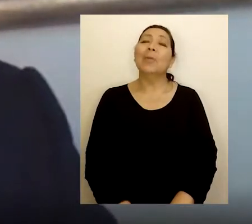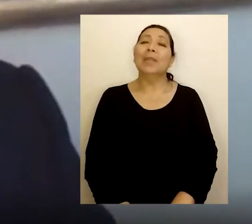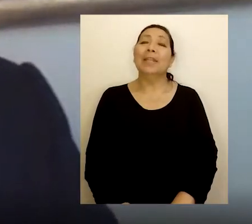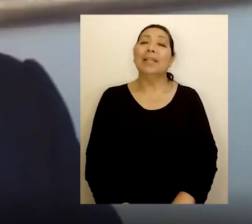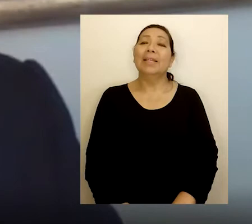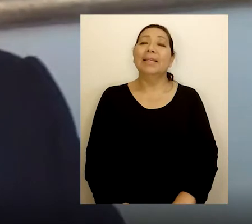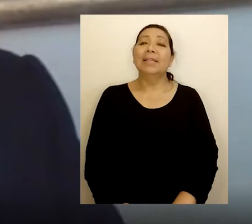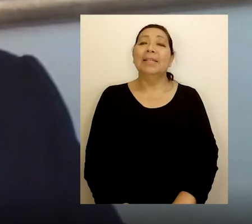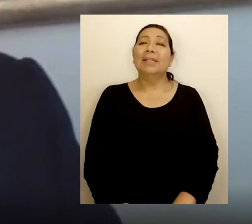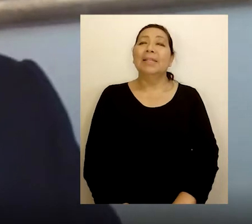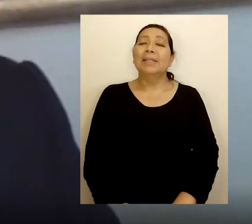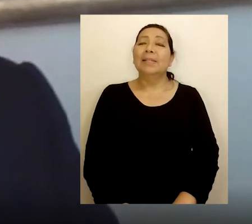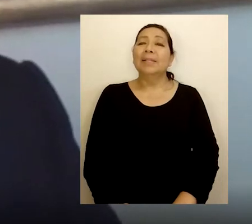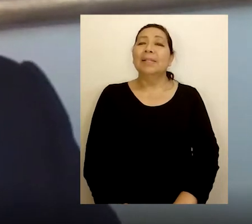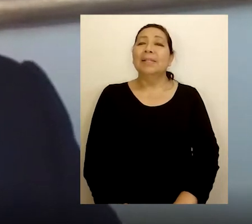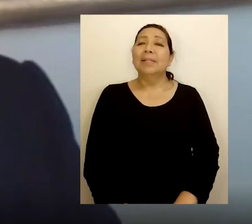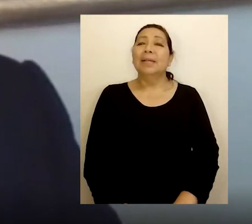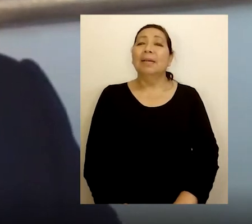preguntar.